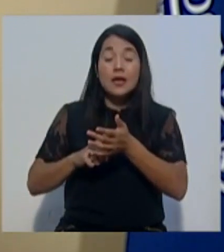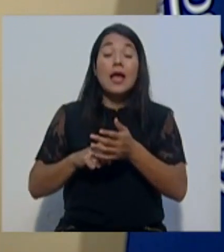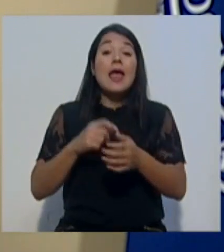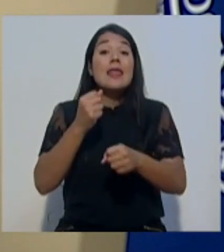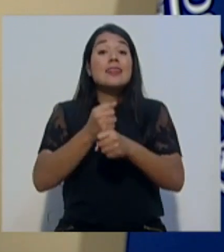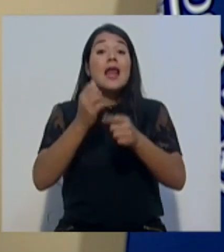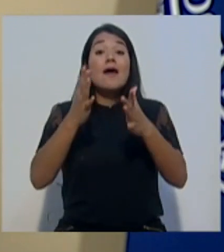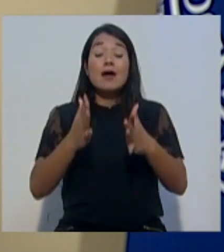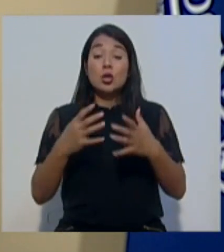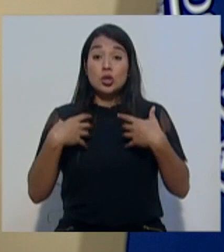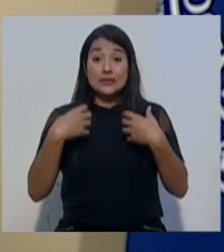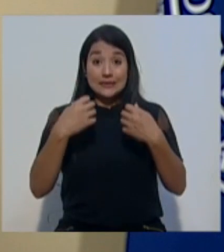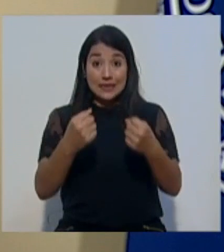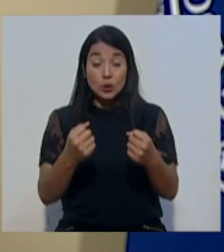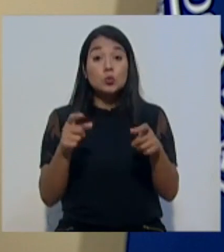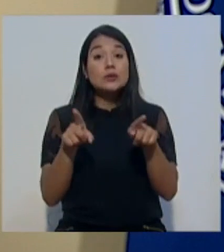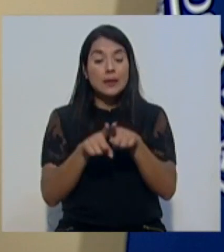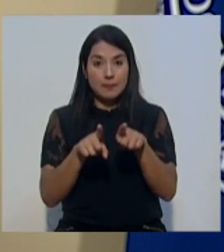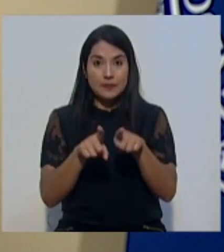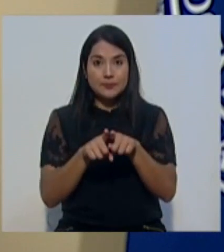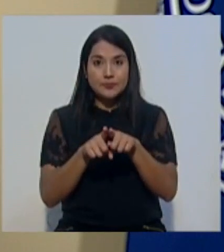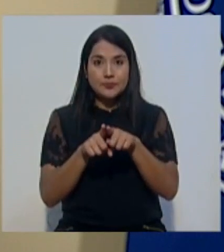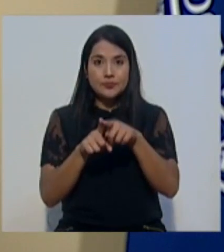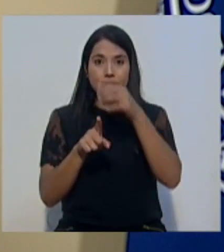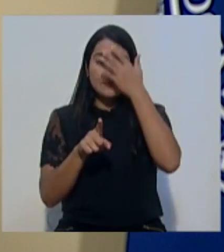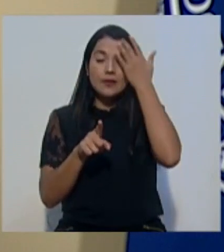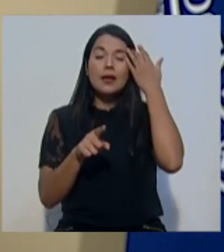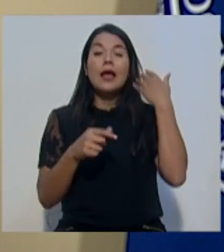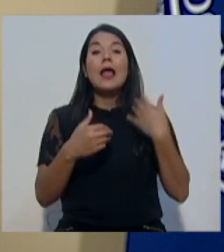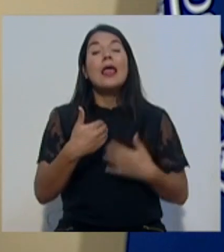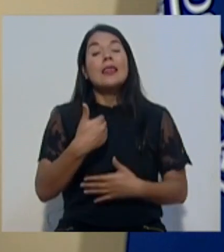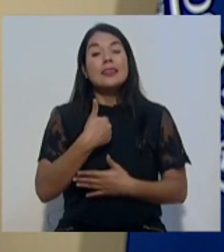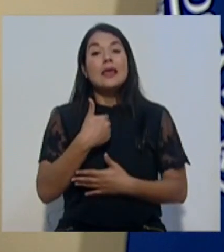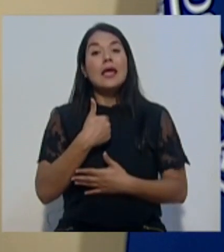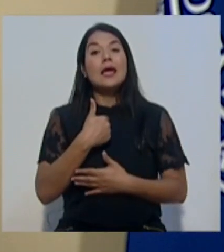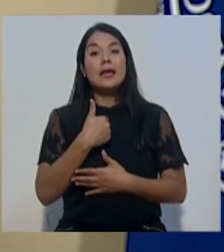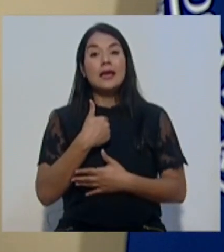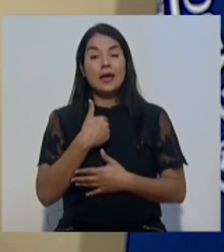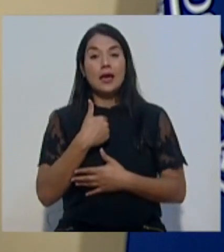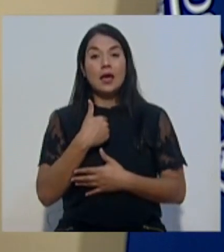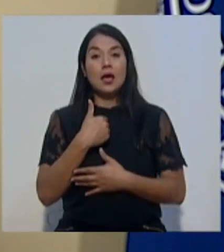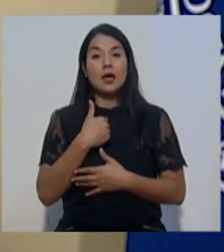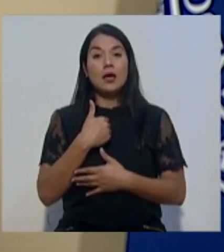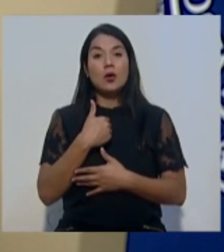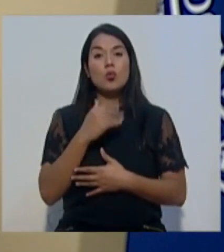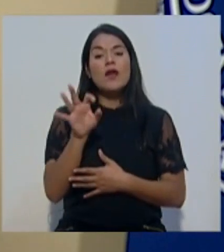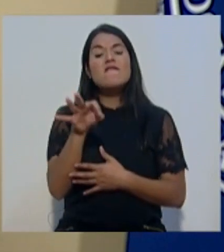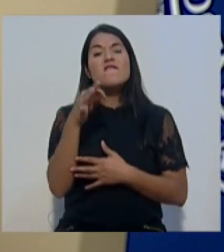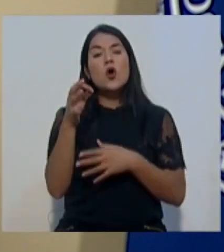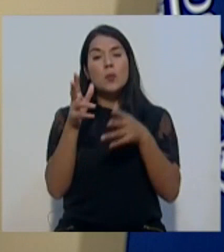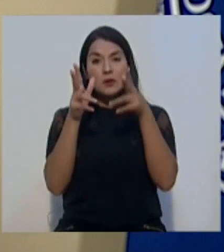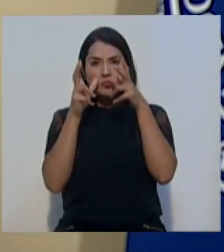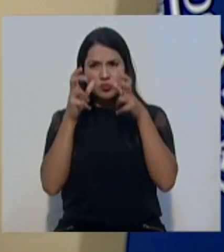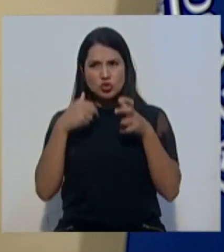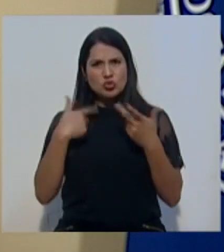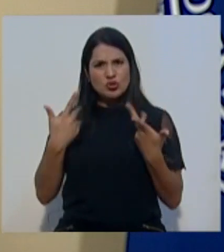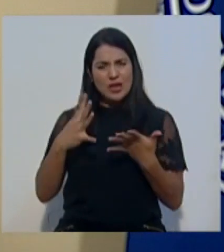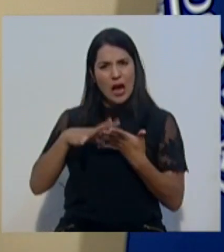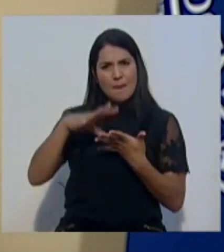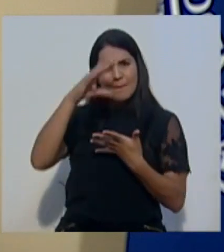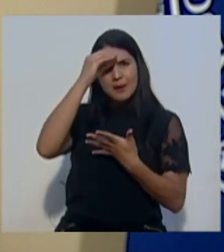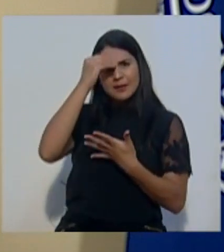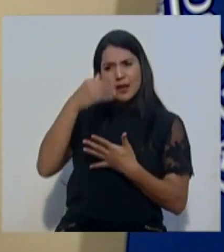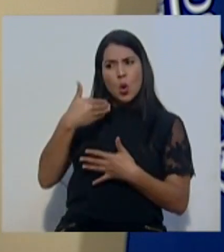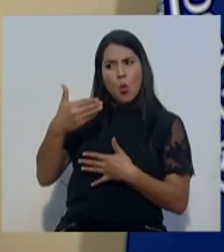de salud también tiene una visión, y eso lo he aprendido cuando interactuamos en